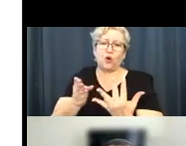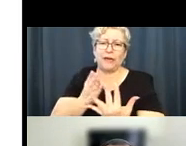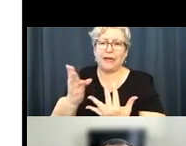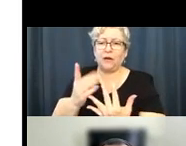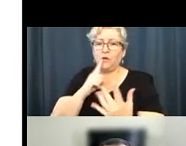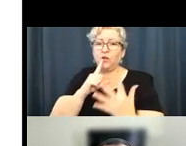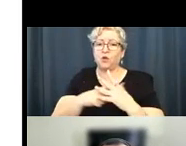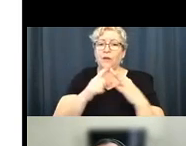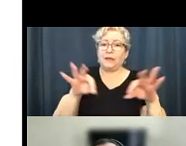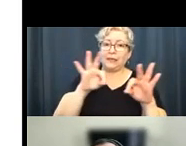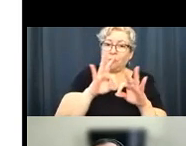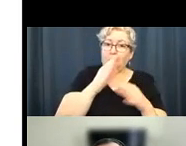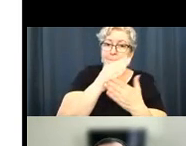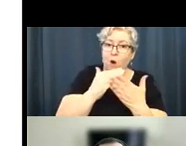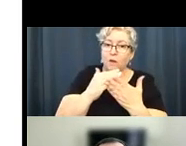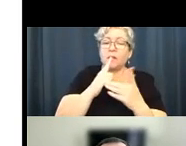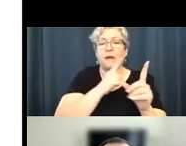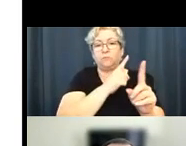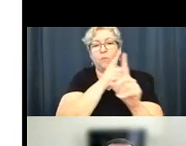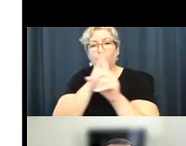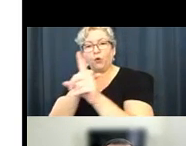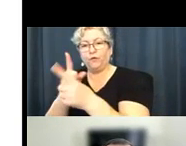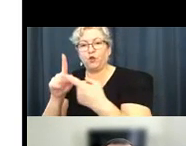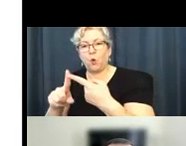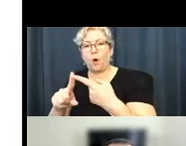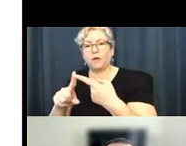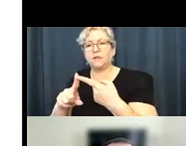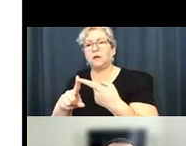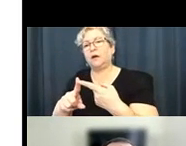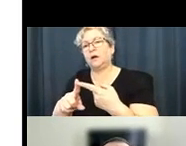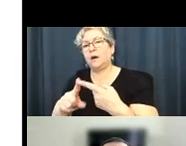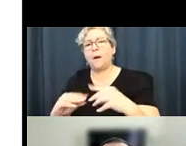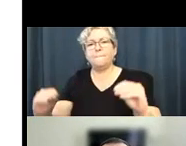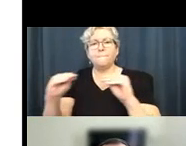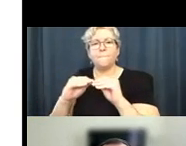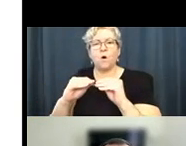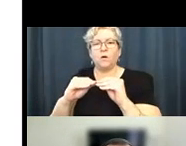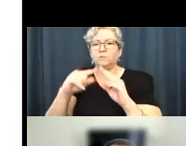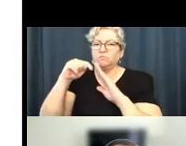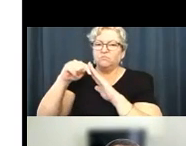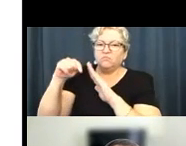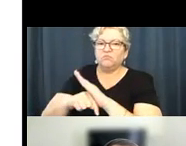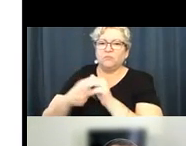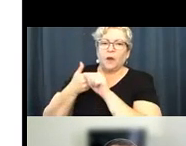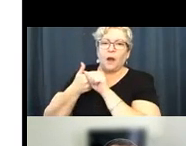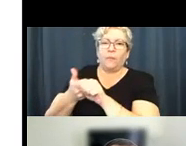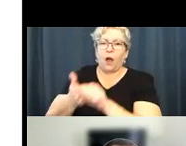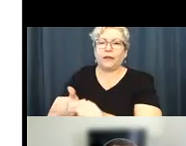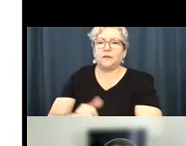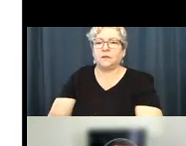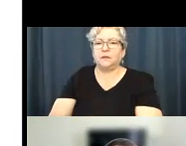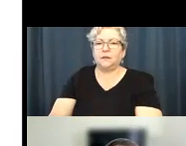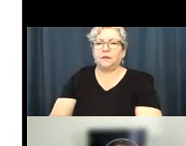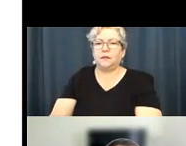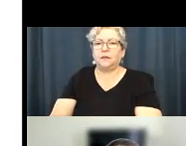y hacer las otras cosas más adelante. Nosotros empezamos con las cosas más críticas para empezar y entonces el cumplimiento